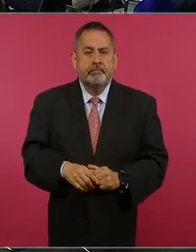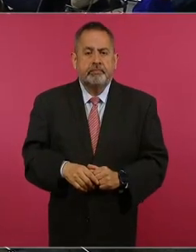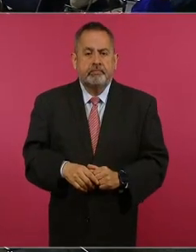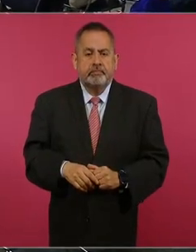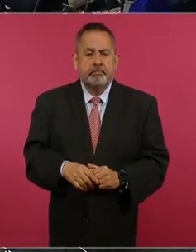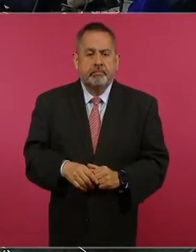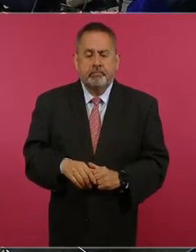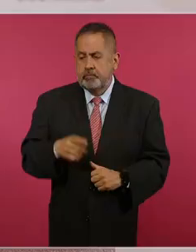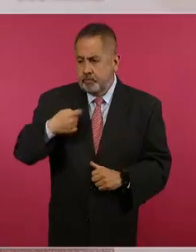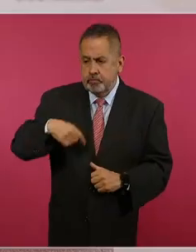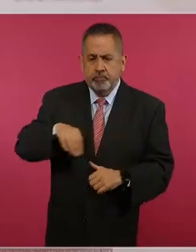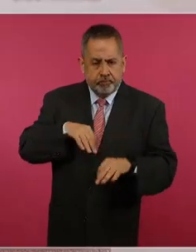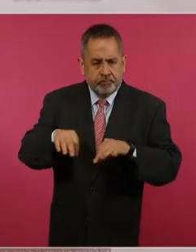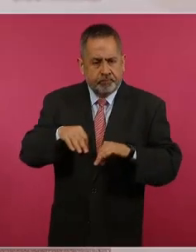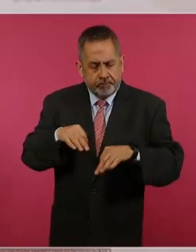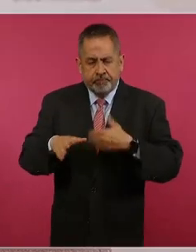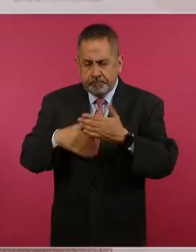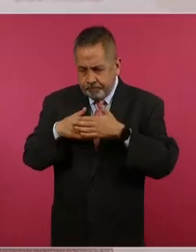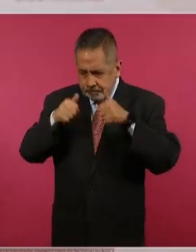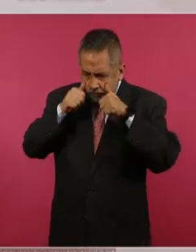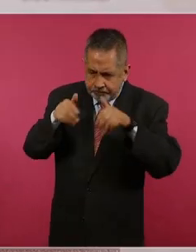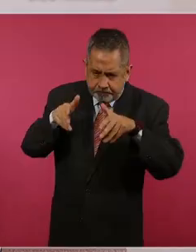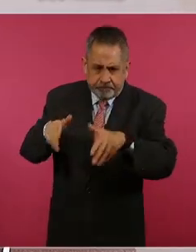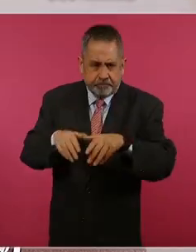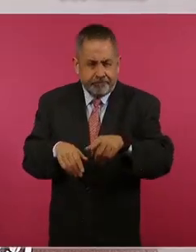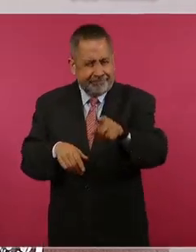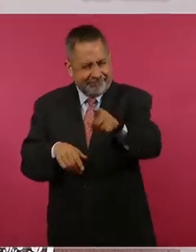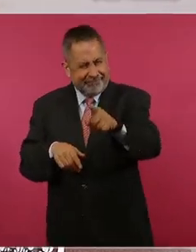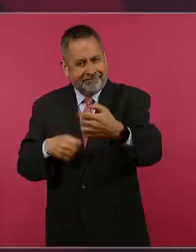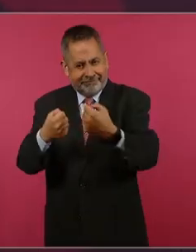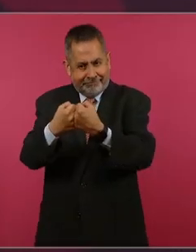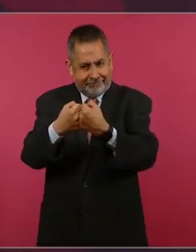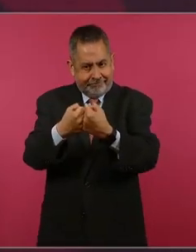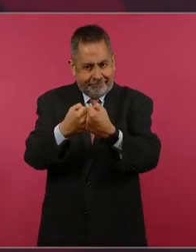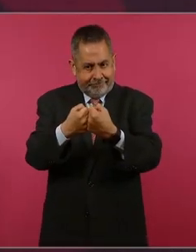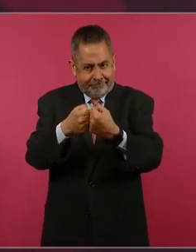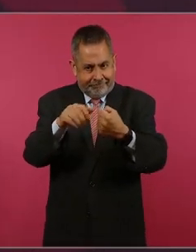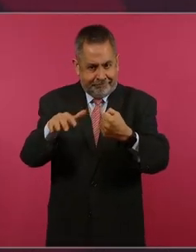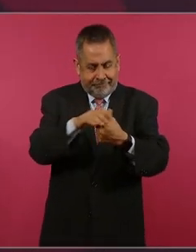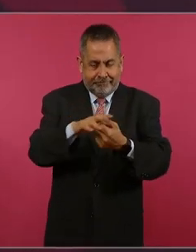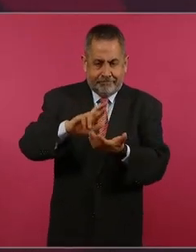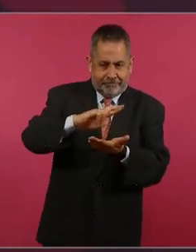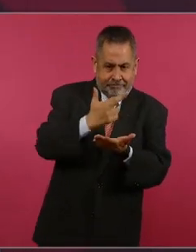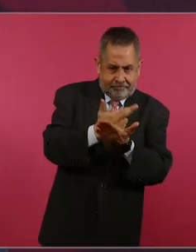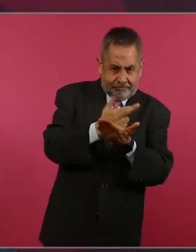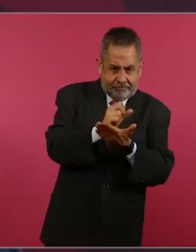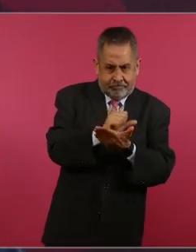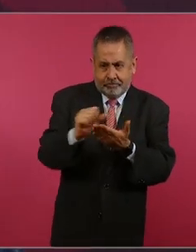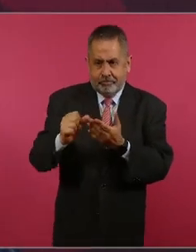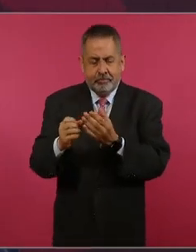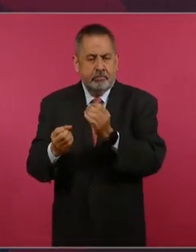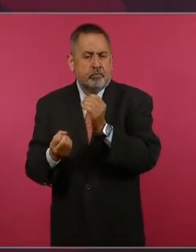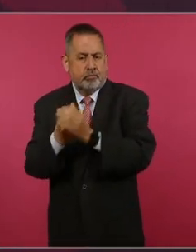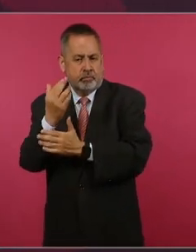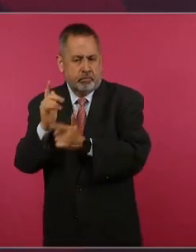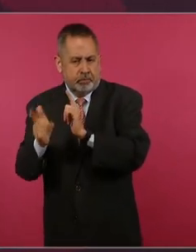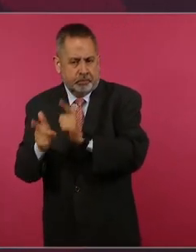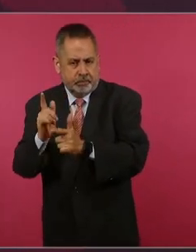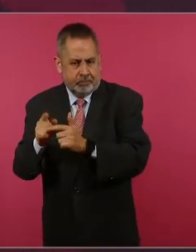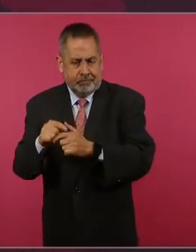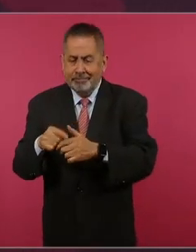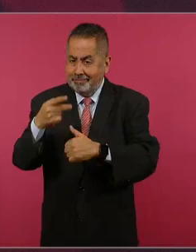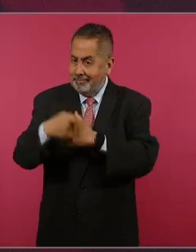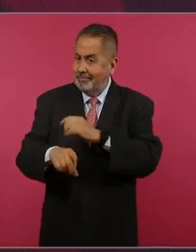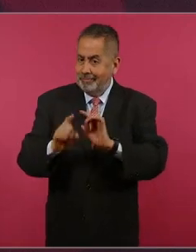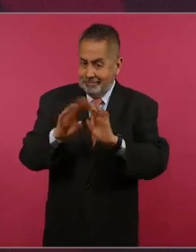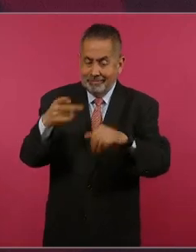Y estamos trabajando en eso. Esa frontera de Reynosa a Nuevo Laredo es